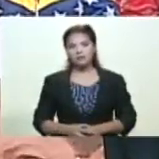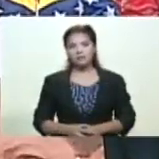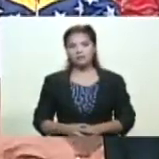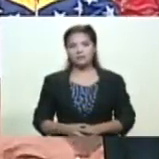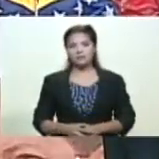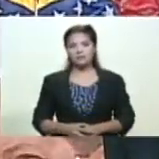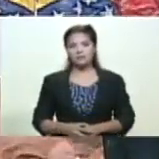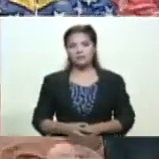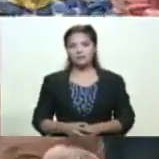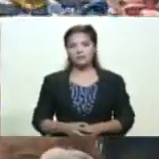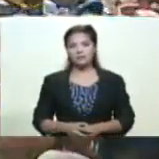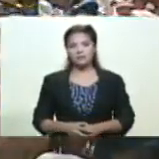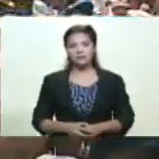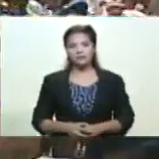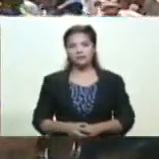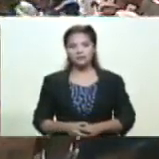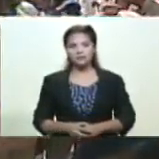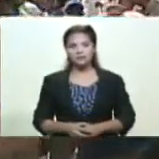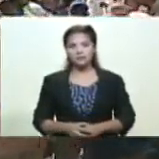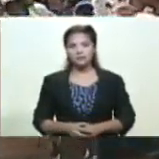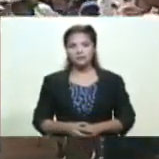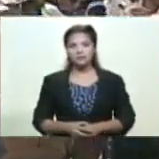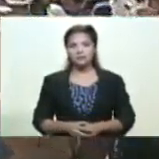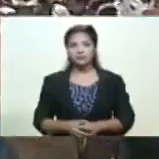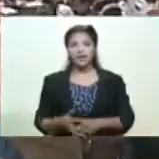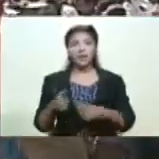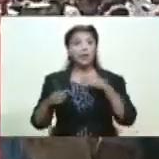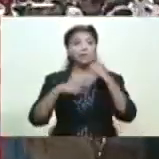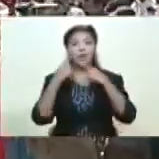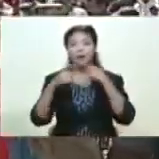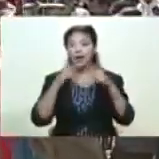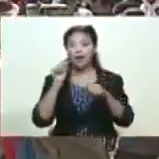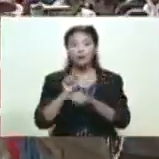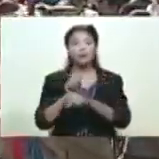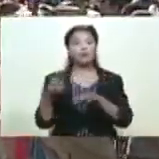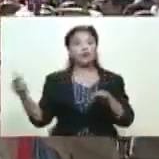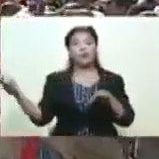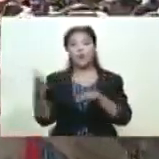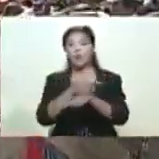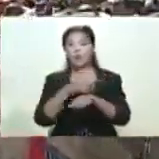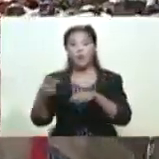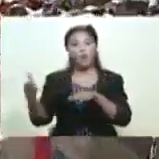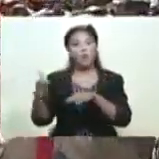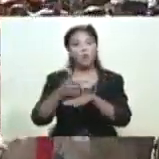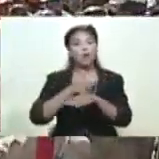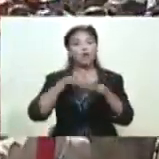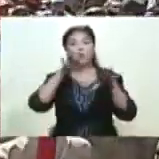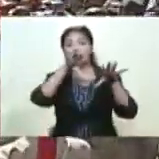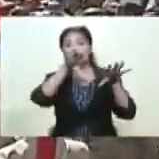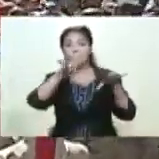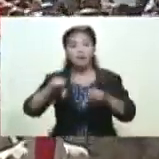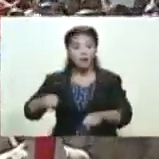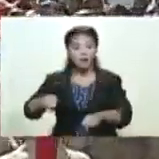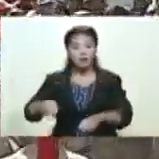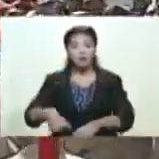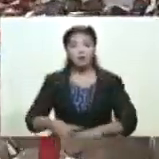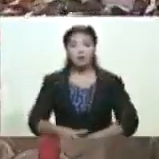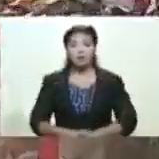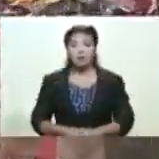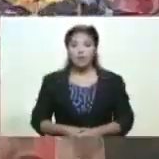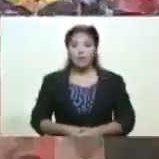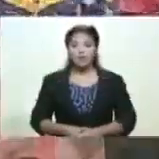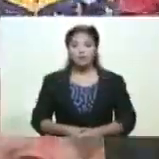como las insolentes declaraciones de los gobiernos lacayos del imperialismo,